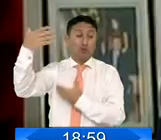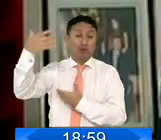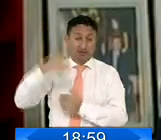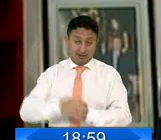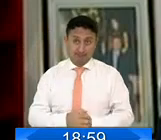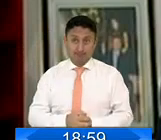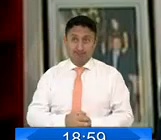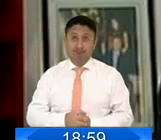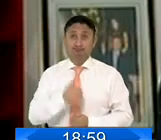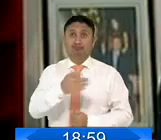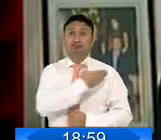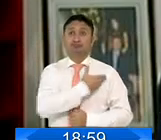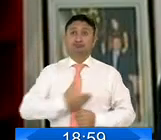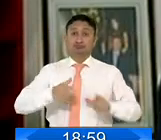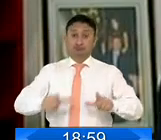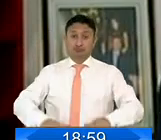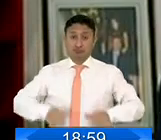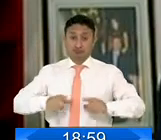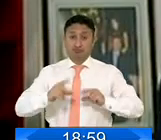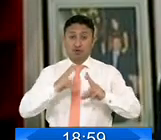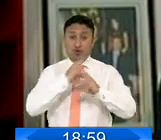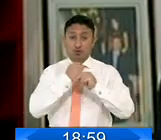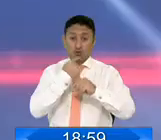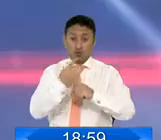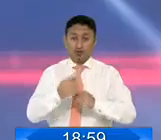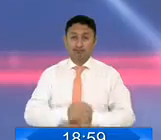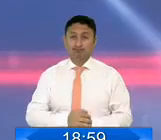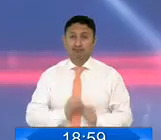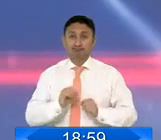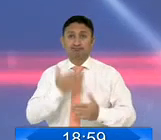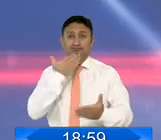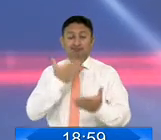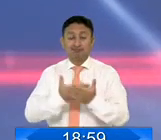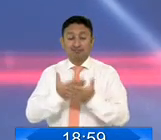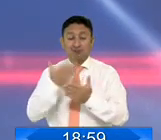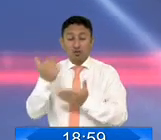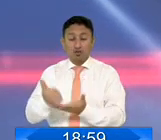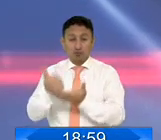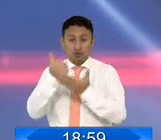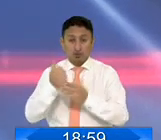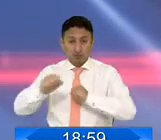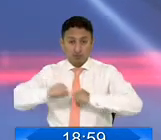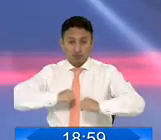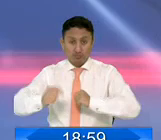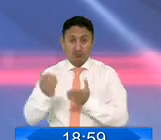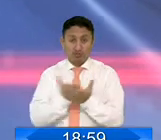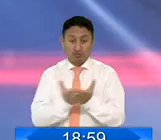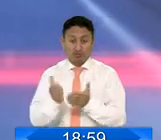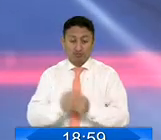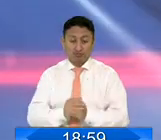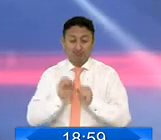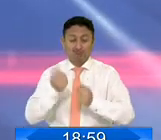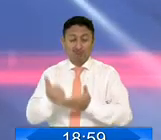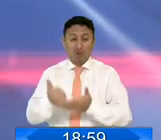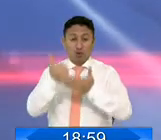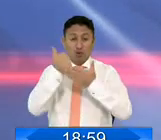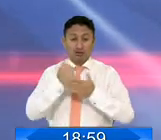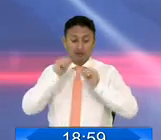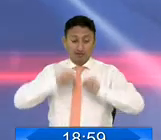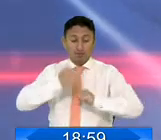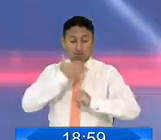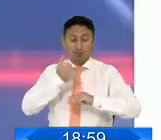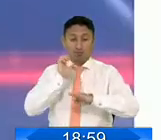lenin moreno en su cuenta de twitter escribió gracias por tu entrega y gestión de servicio por ayudarnos a tener un mejor ecuador